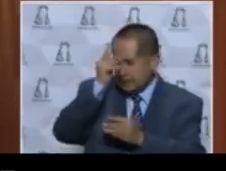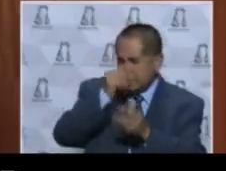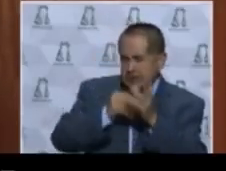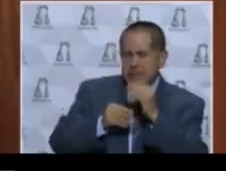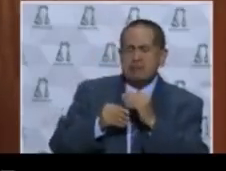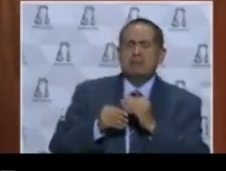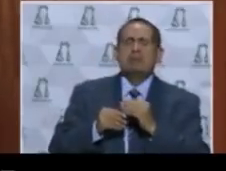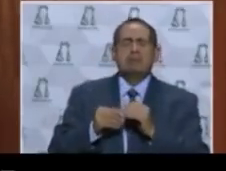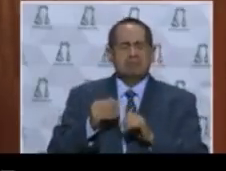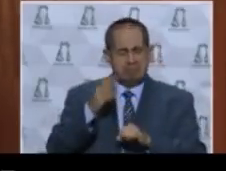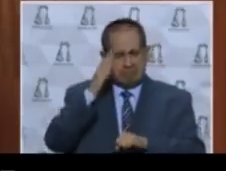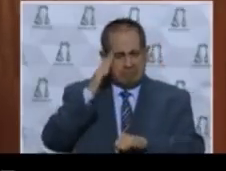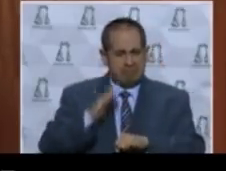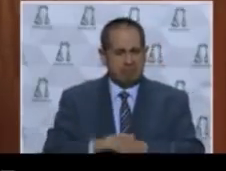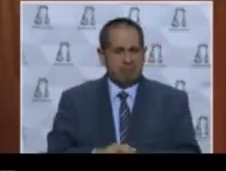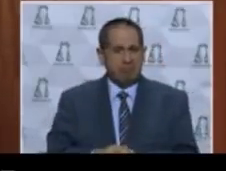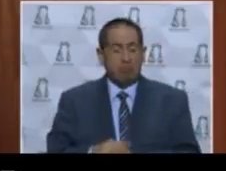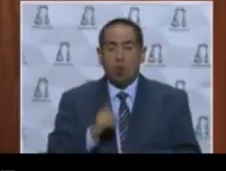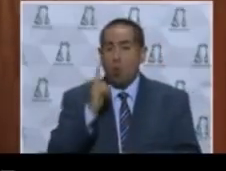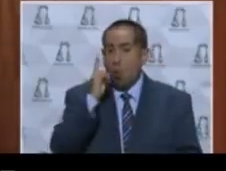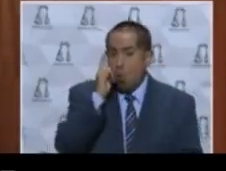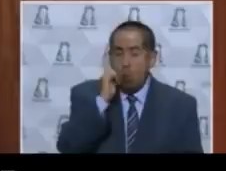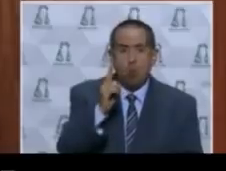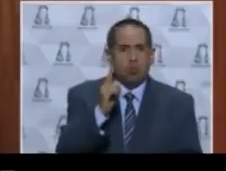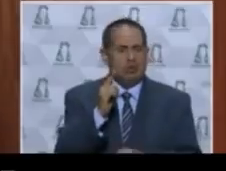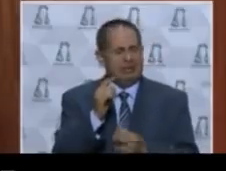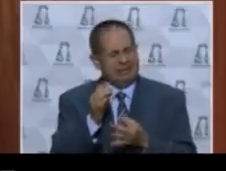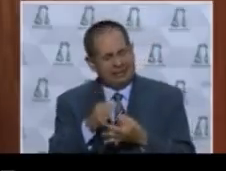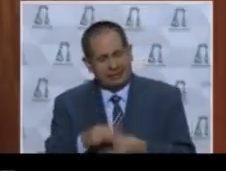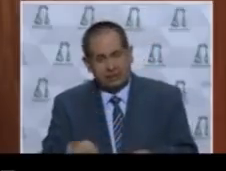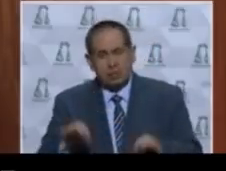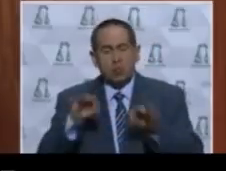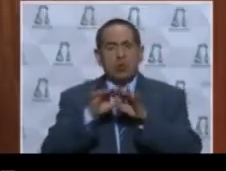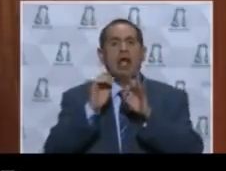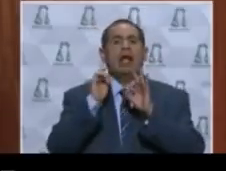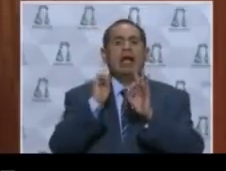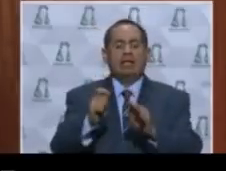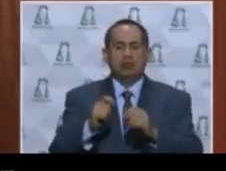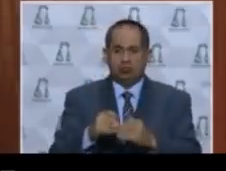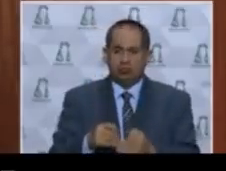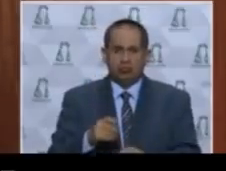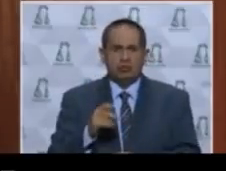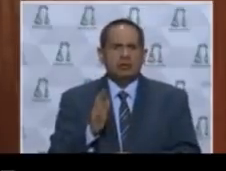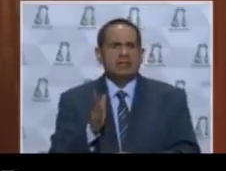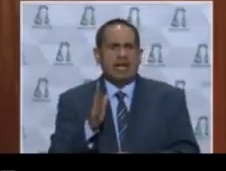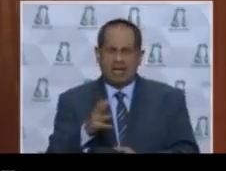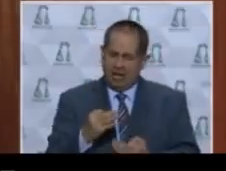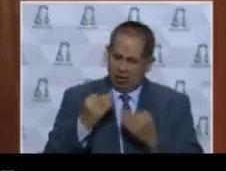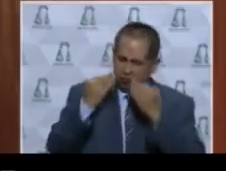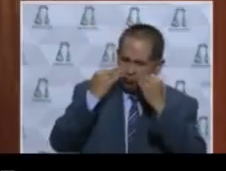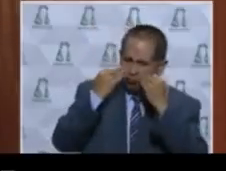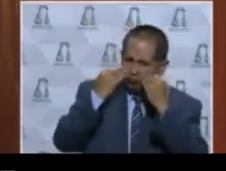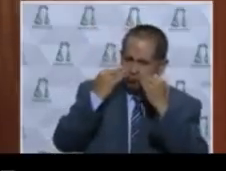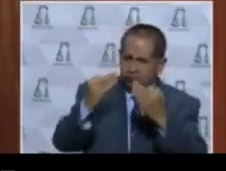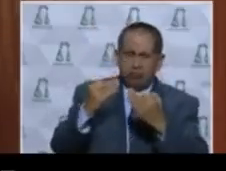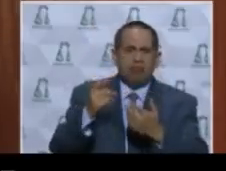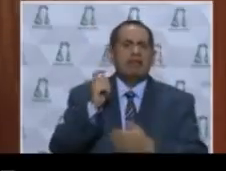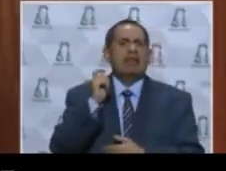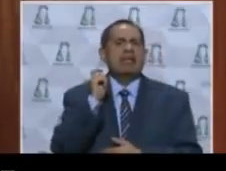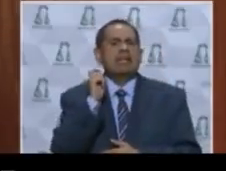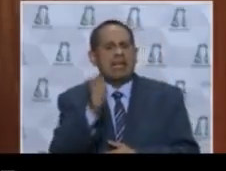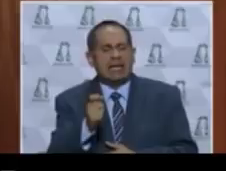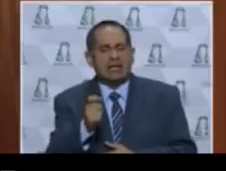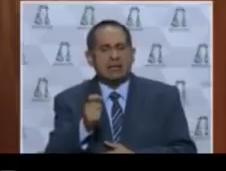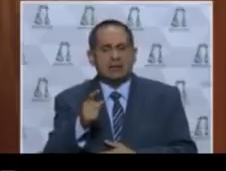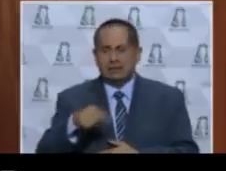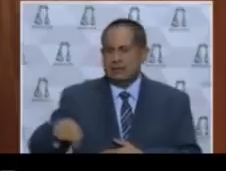que su saldo más importante fue la demostración de la elevada